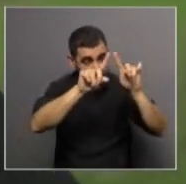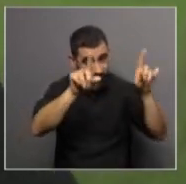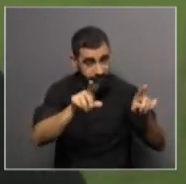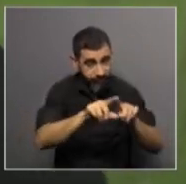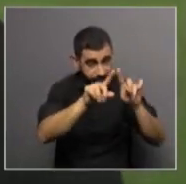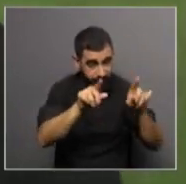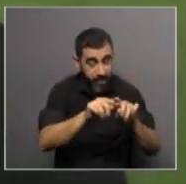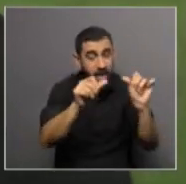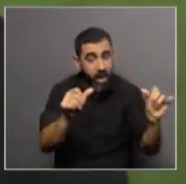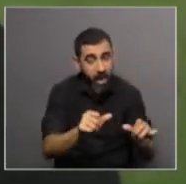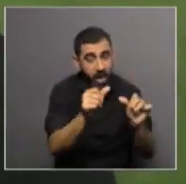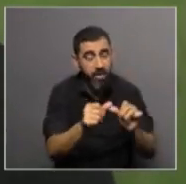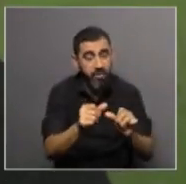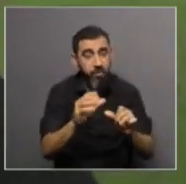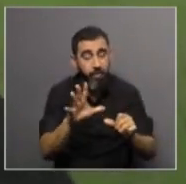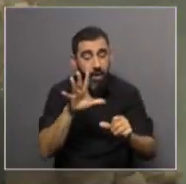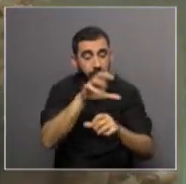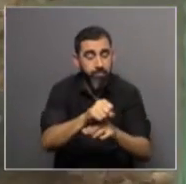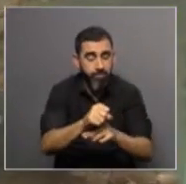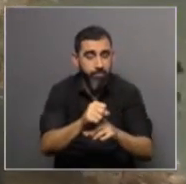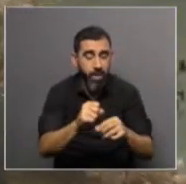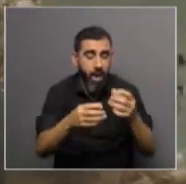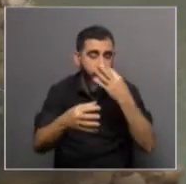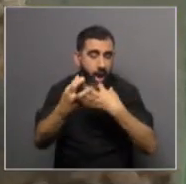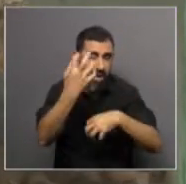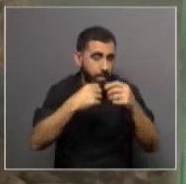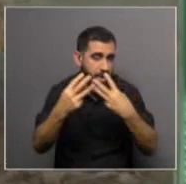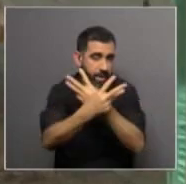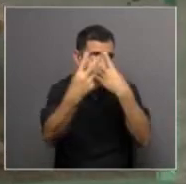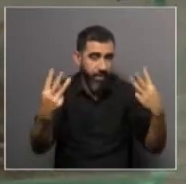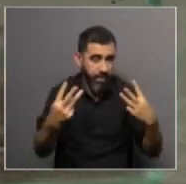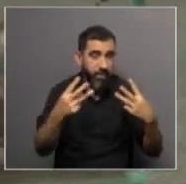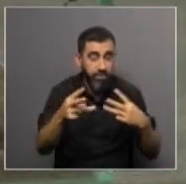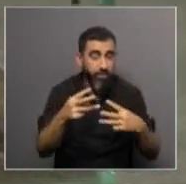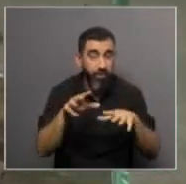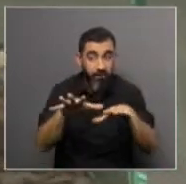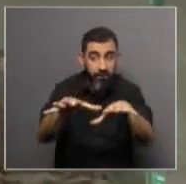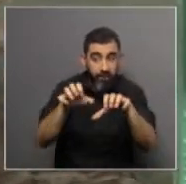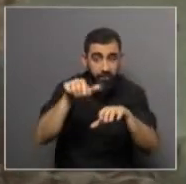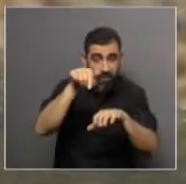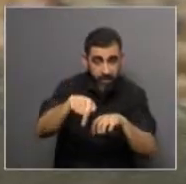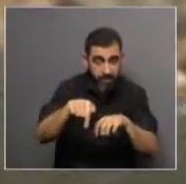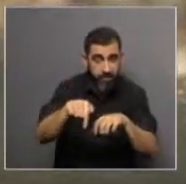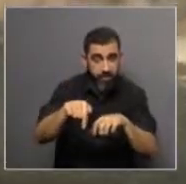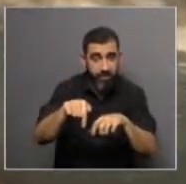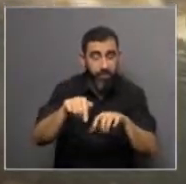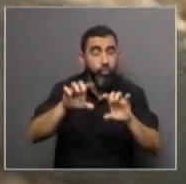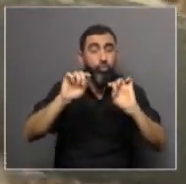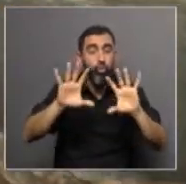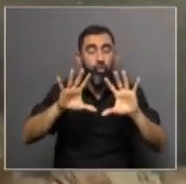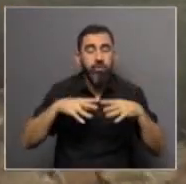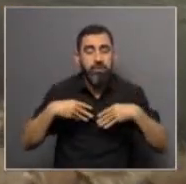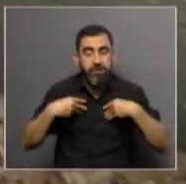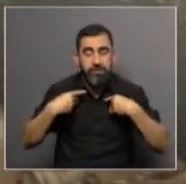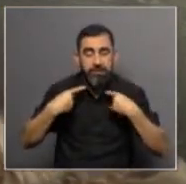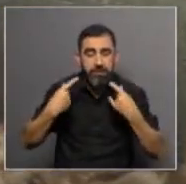son las que las arañas hacen para capturar presas. En general, las arañas que viven en tela tienen su universo